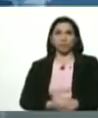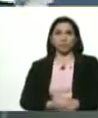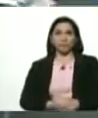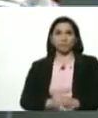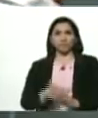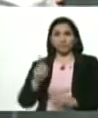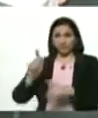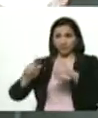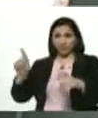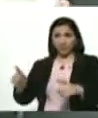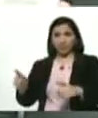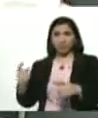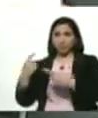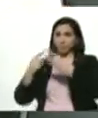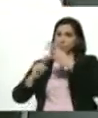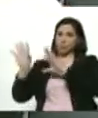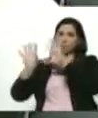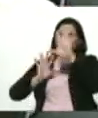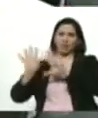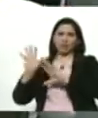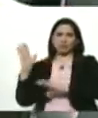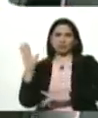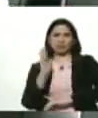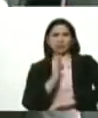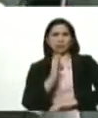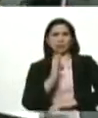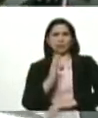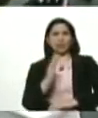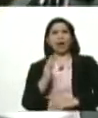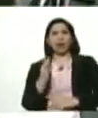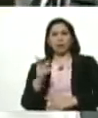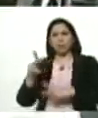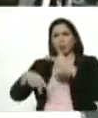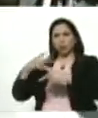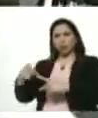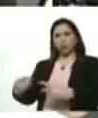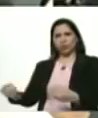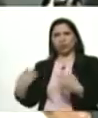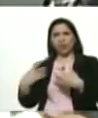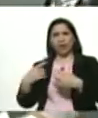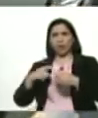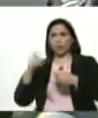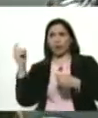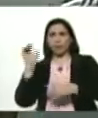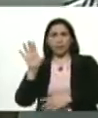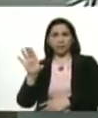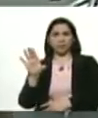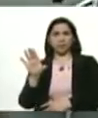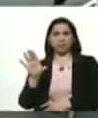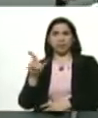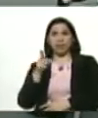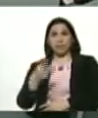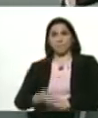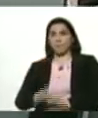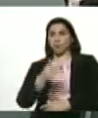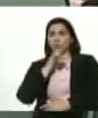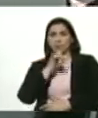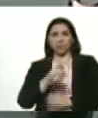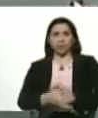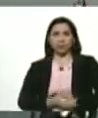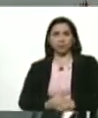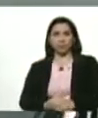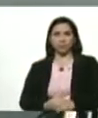extranjeros son casos producidos provocados contagiados fuera del país esto es importante